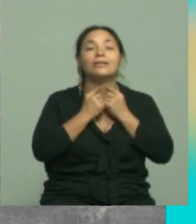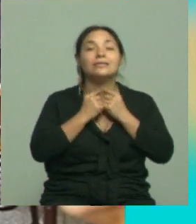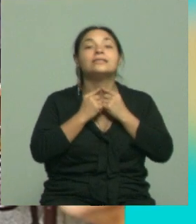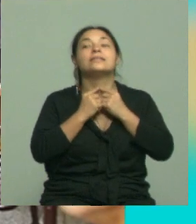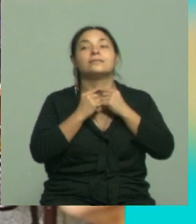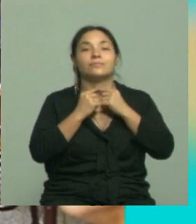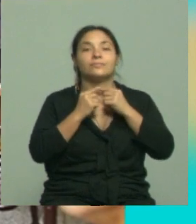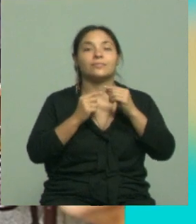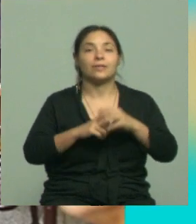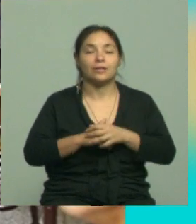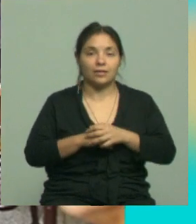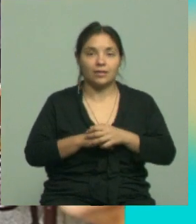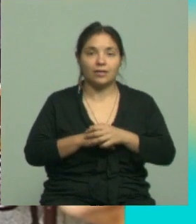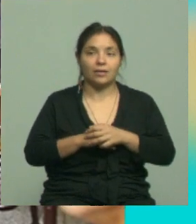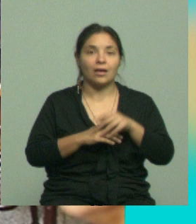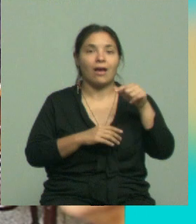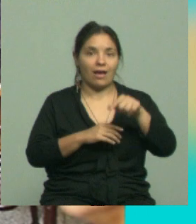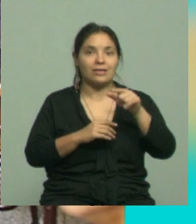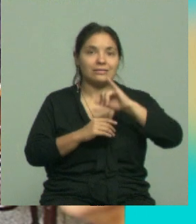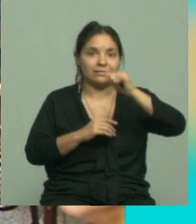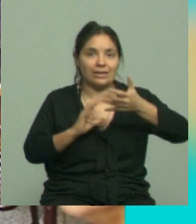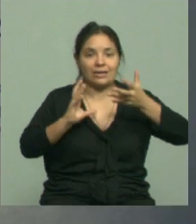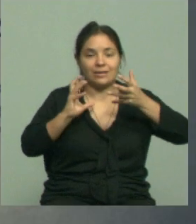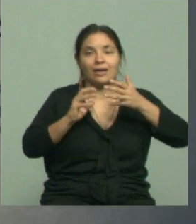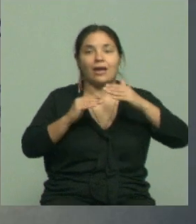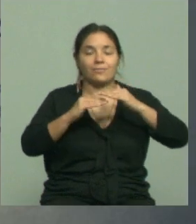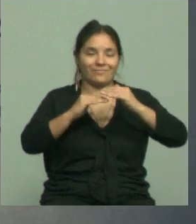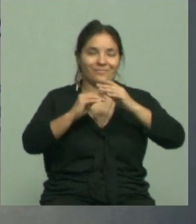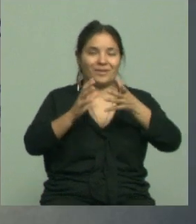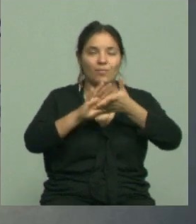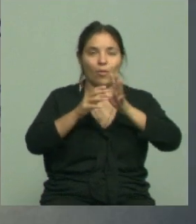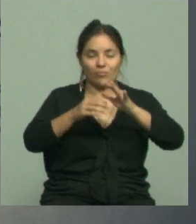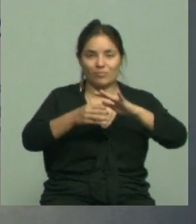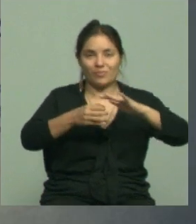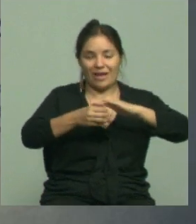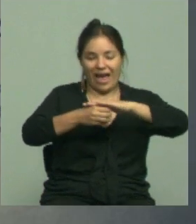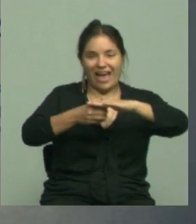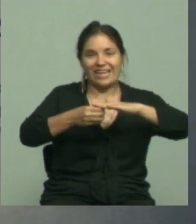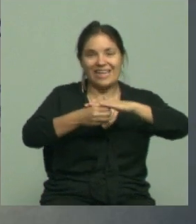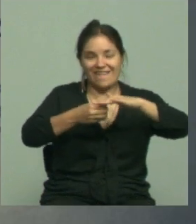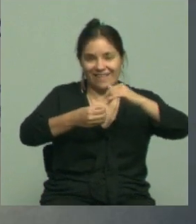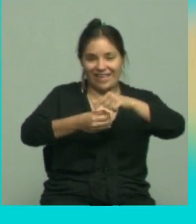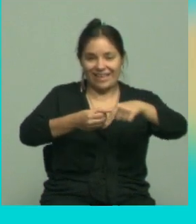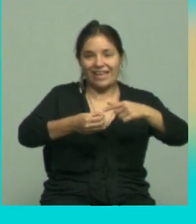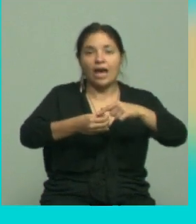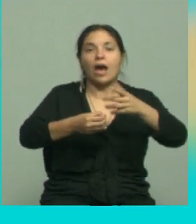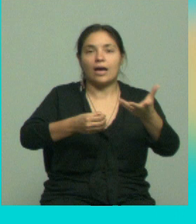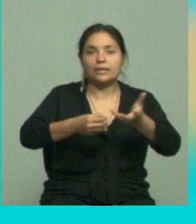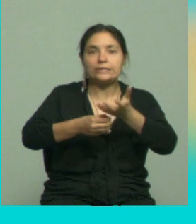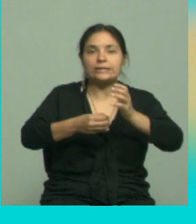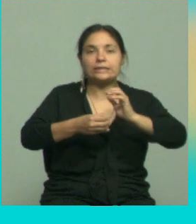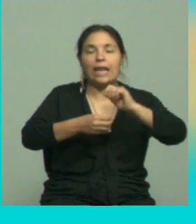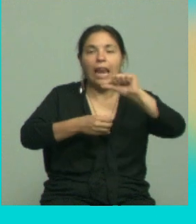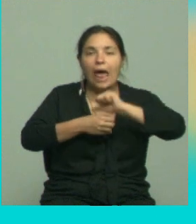recubre las cuerdas vocales o la supralaringe, la parte superior de la laringe, generando ahí sí irritación,